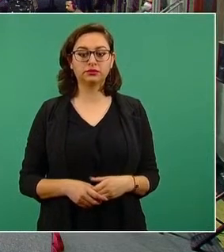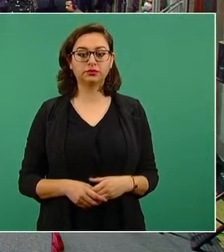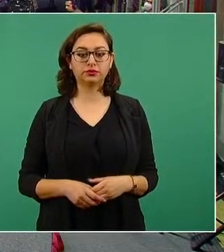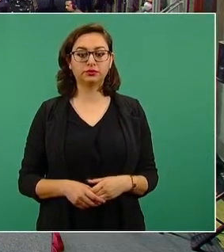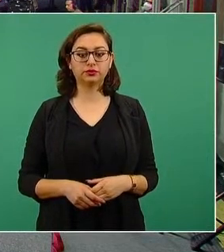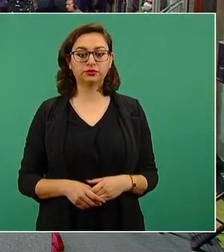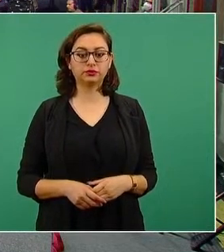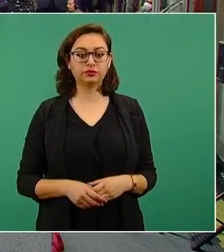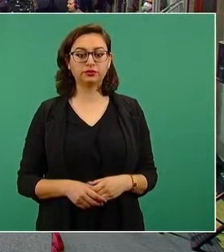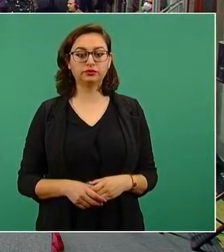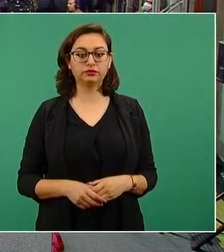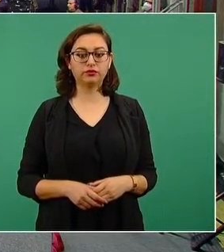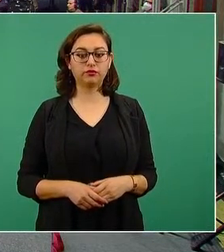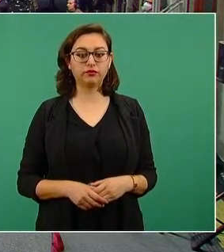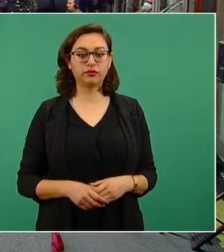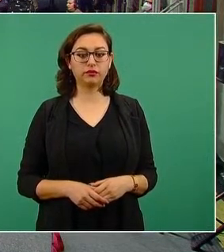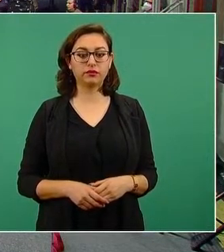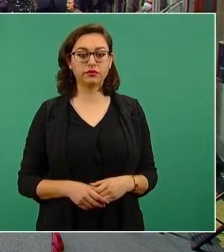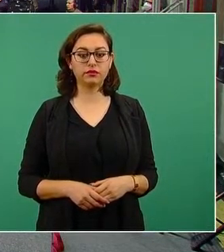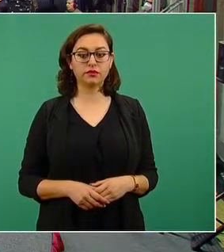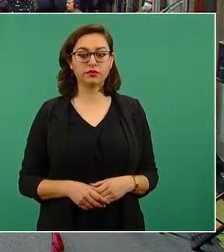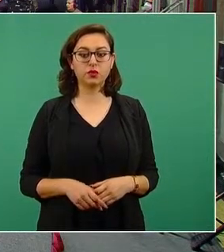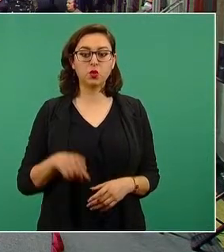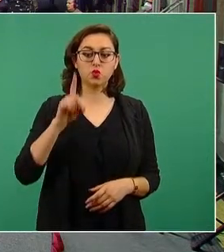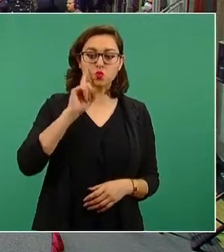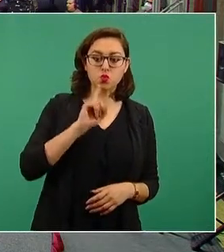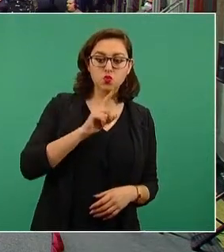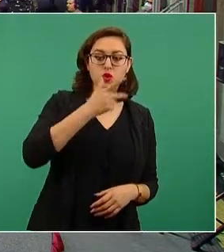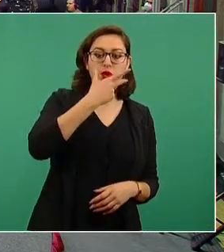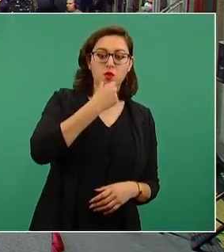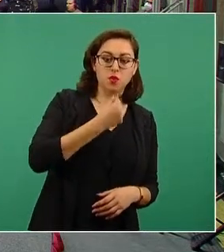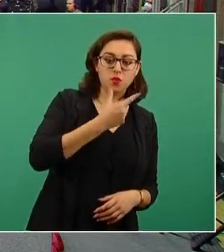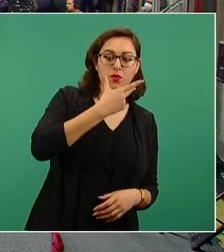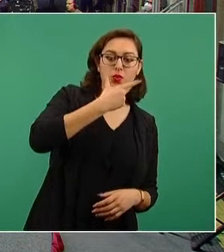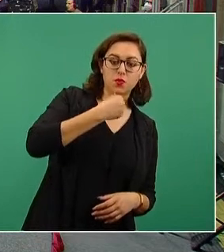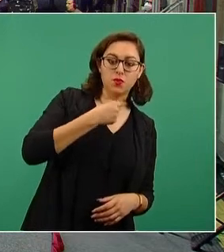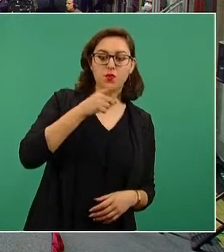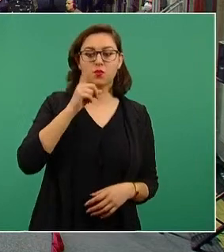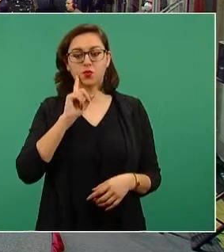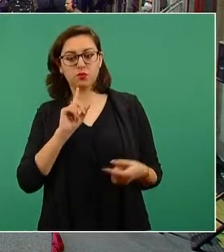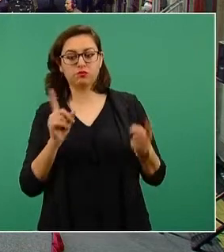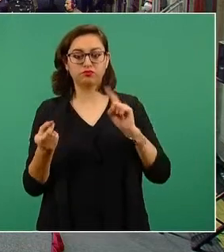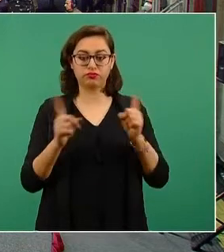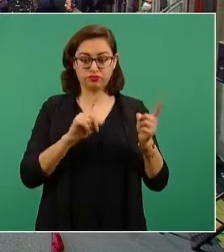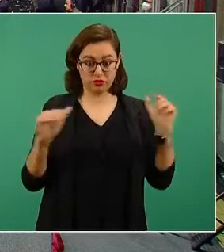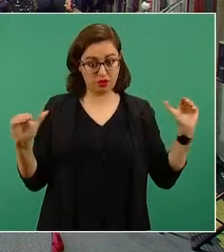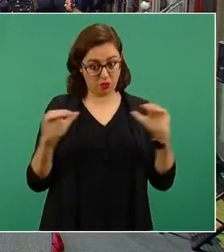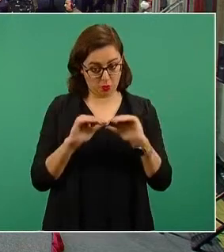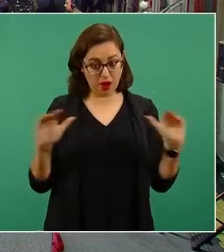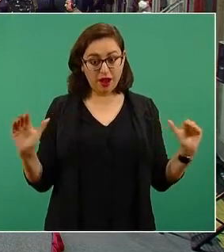Sí, es que es mujer, hombre, hombre, mujer. Presidente, buen día. Igualdad de género.